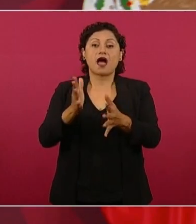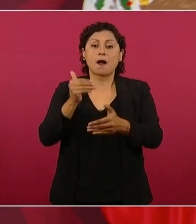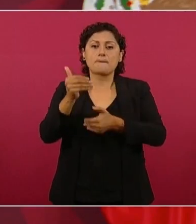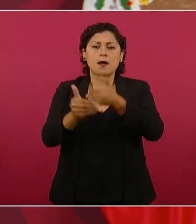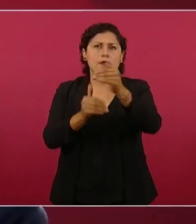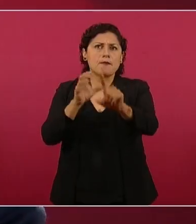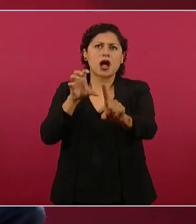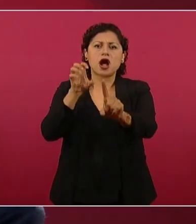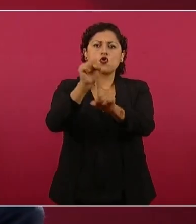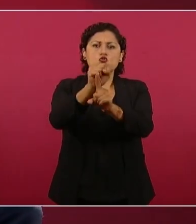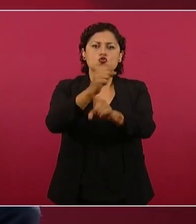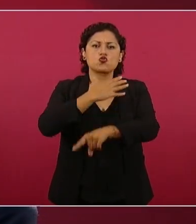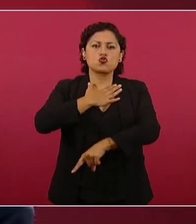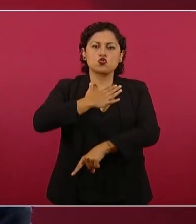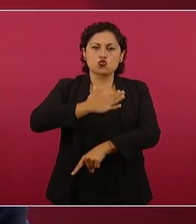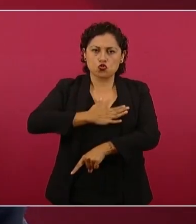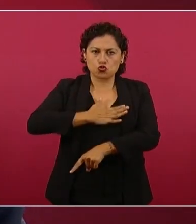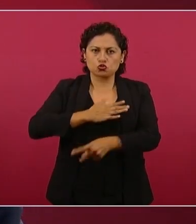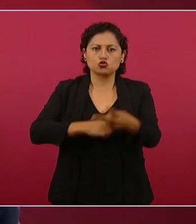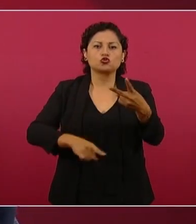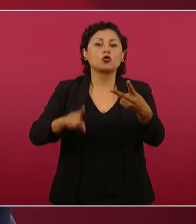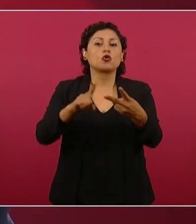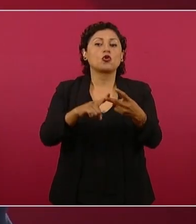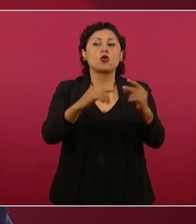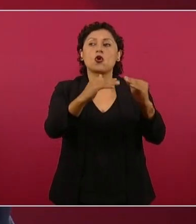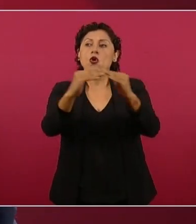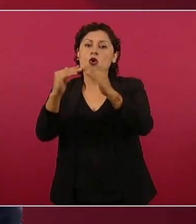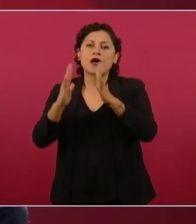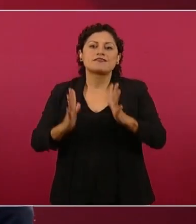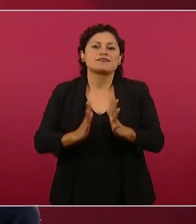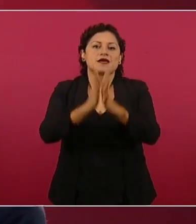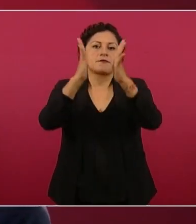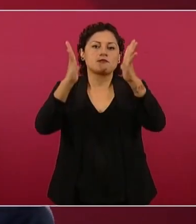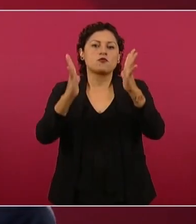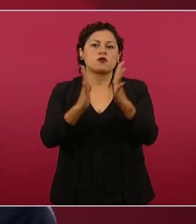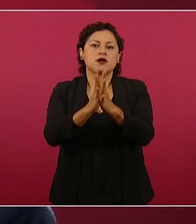por la democracia con dimensión social,